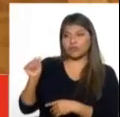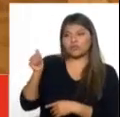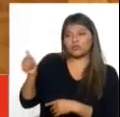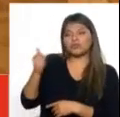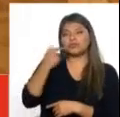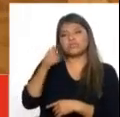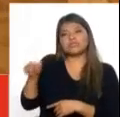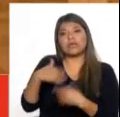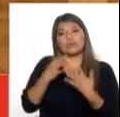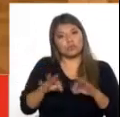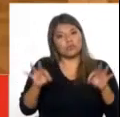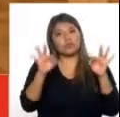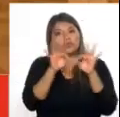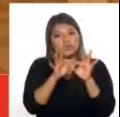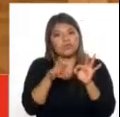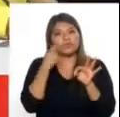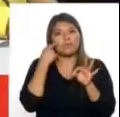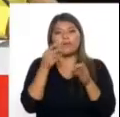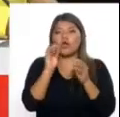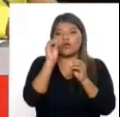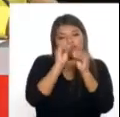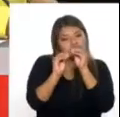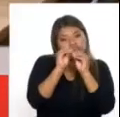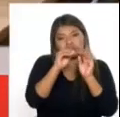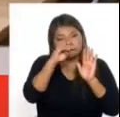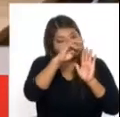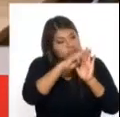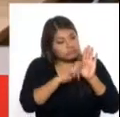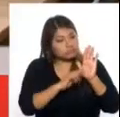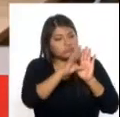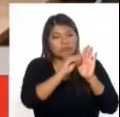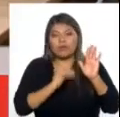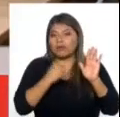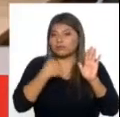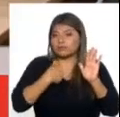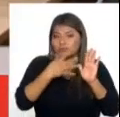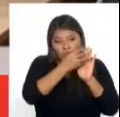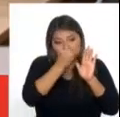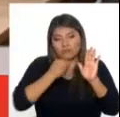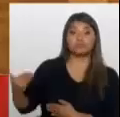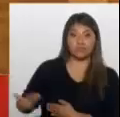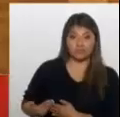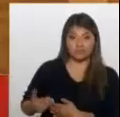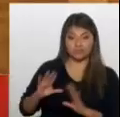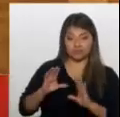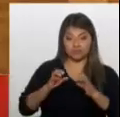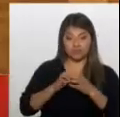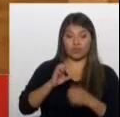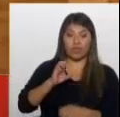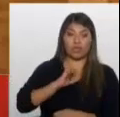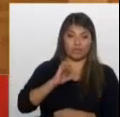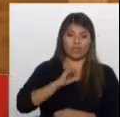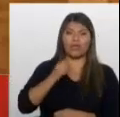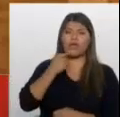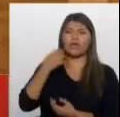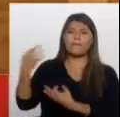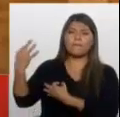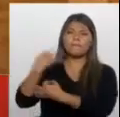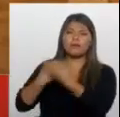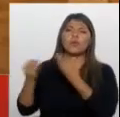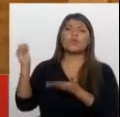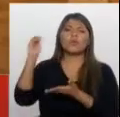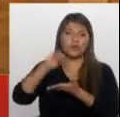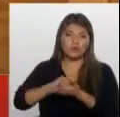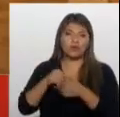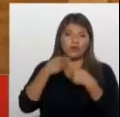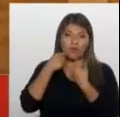se debe trabajar para poder modificar, en todo caso, el reglamento del Parlamento Nacional. Bueno amigos, ¿tú qué opinas del actuar de